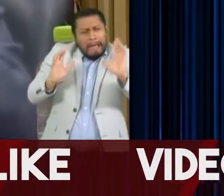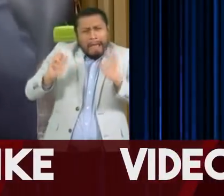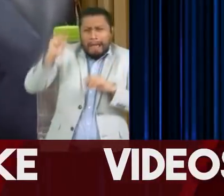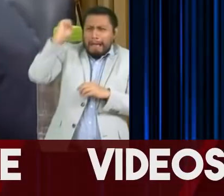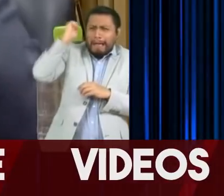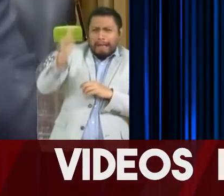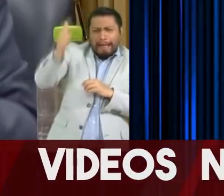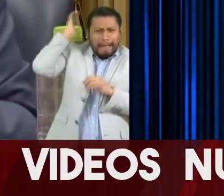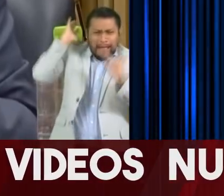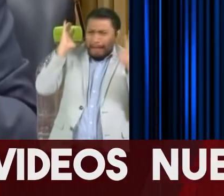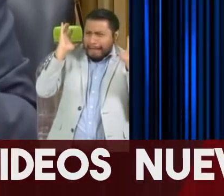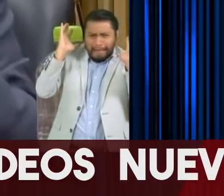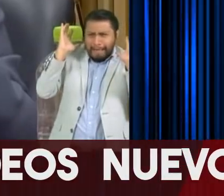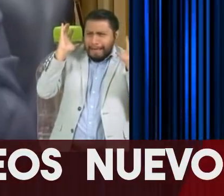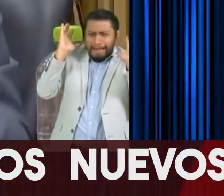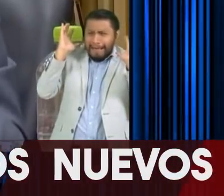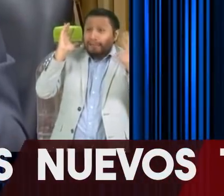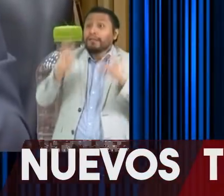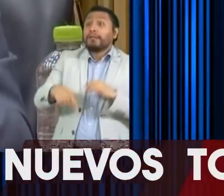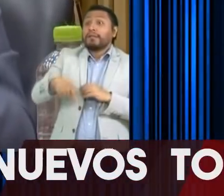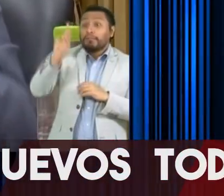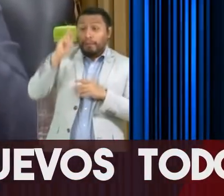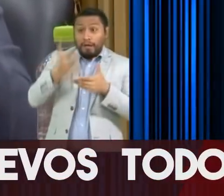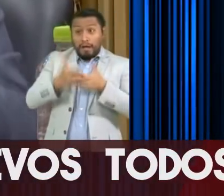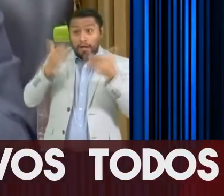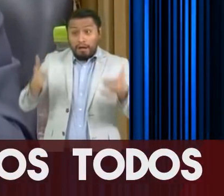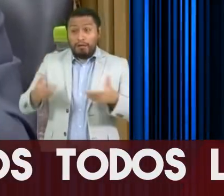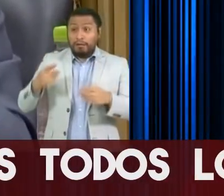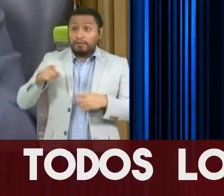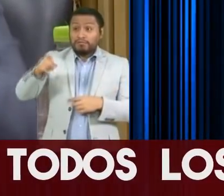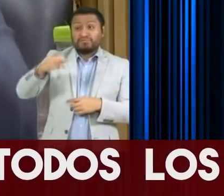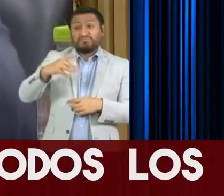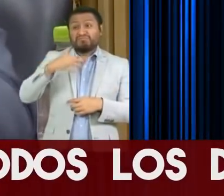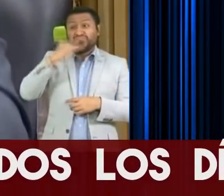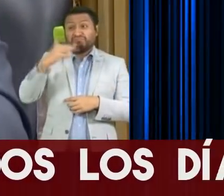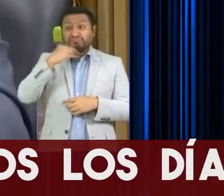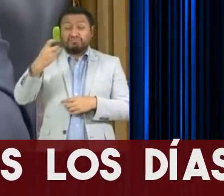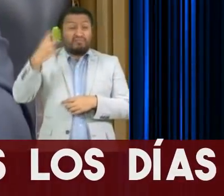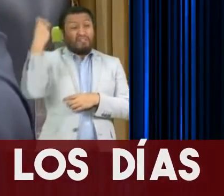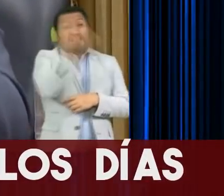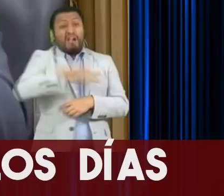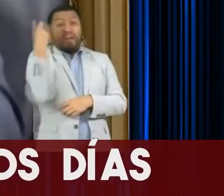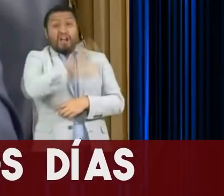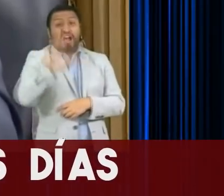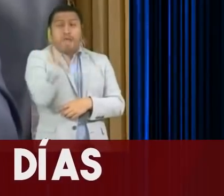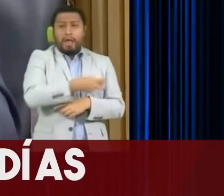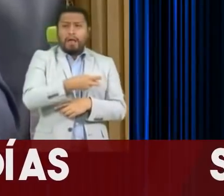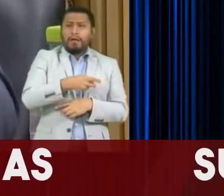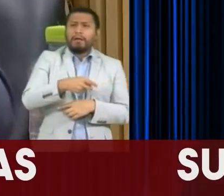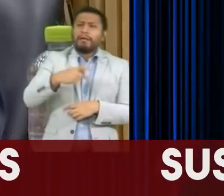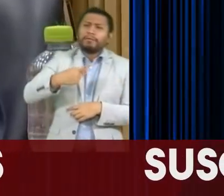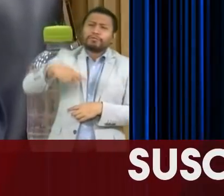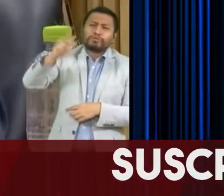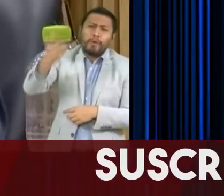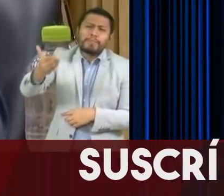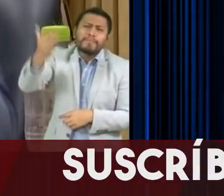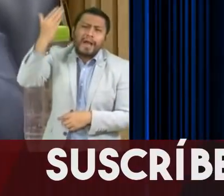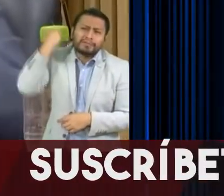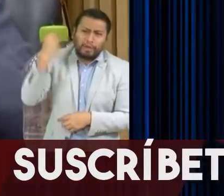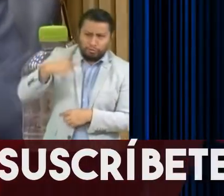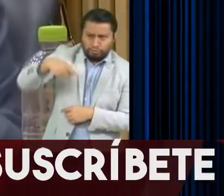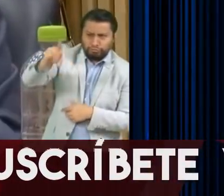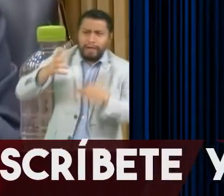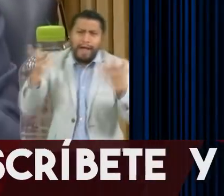quiera ensuciar a nosotros poniendo su reputación, su pasado, sus